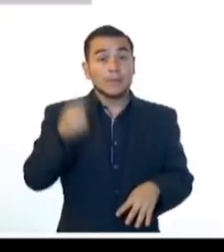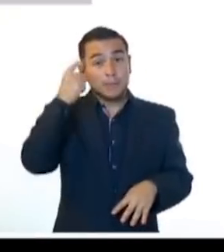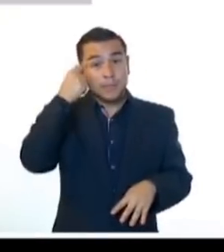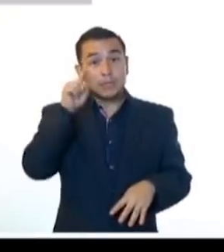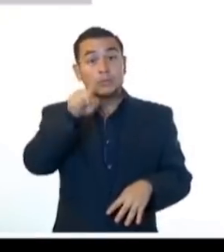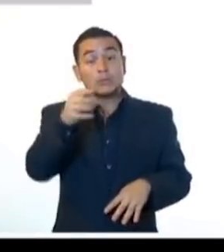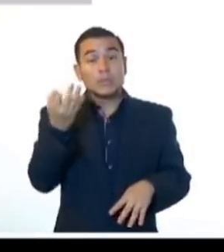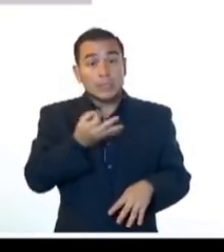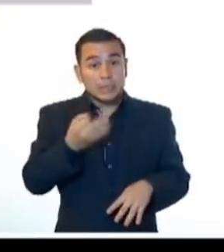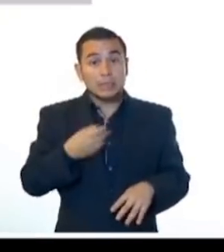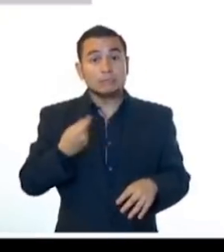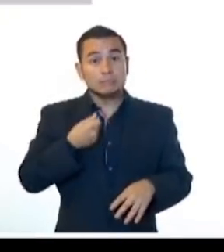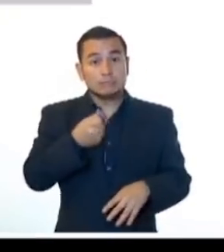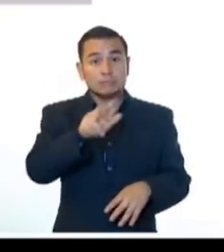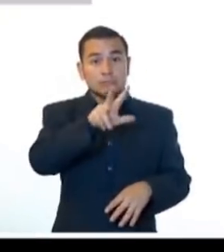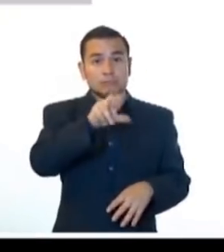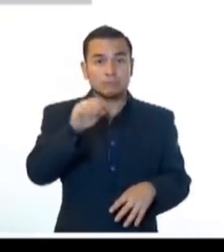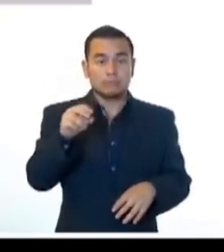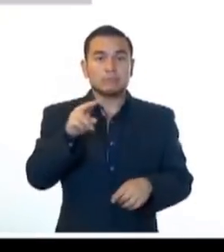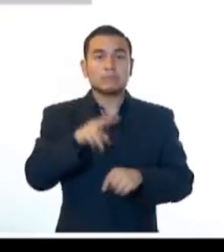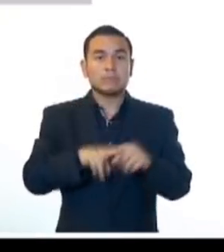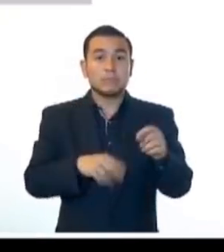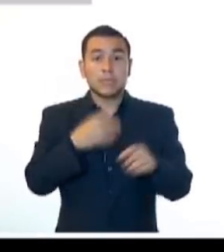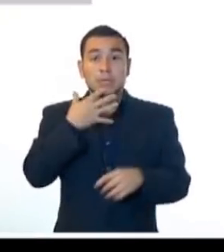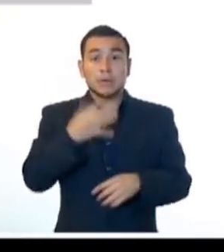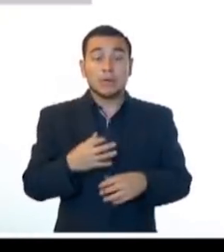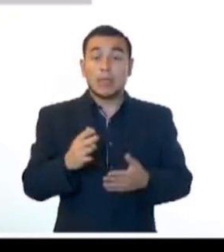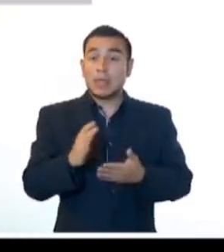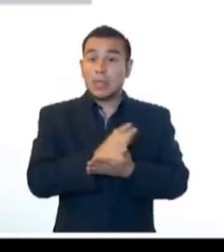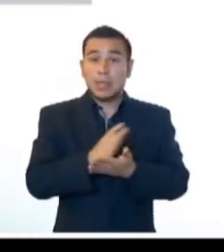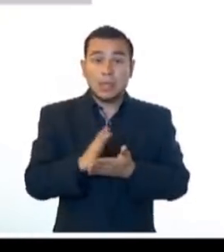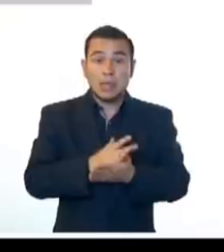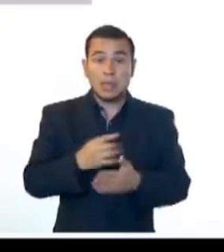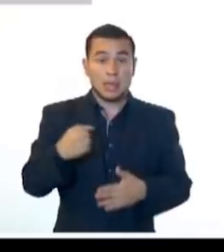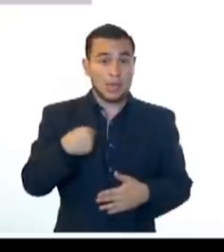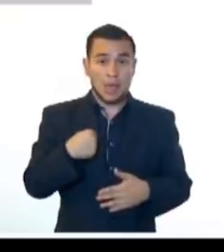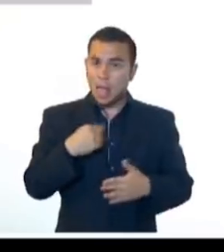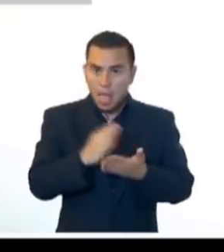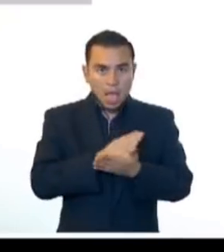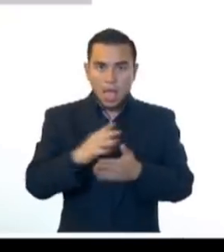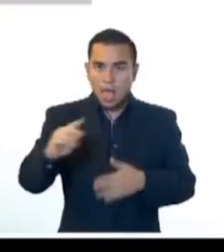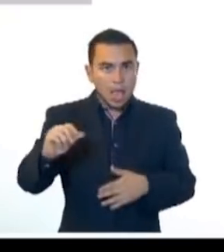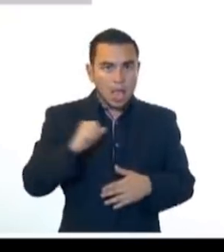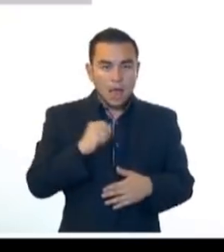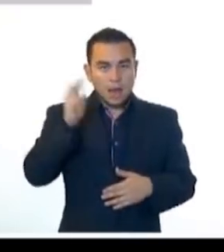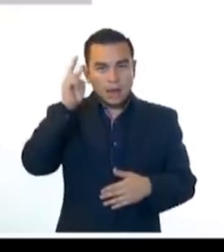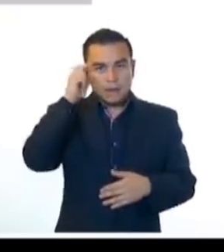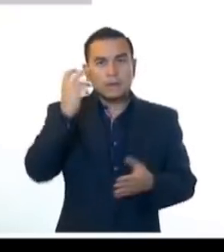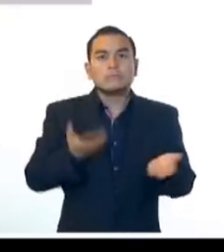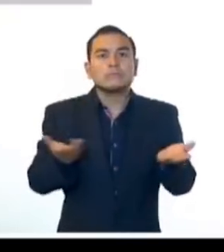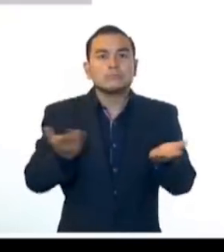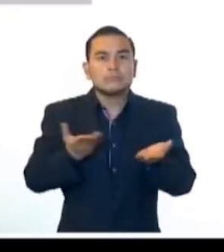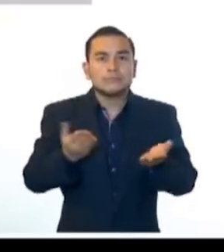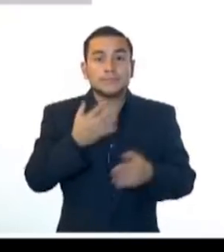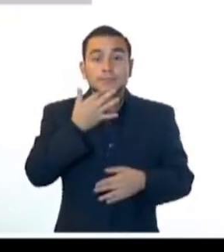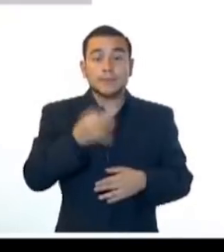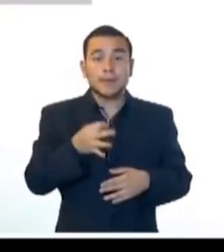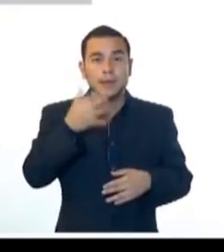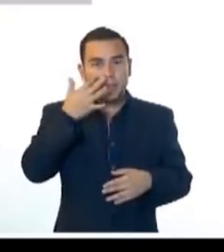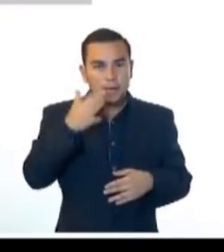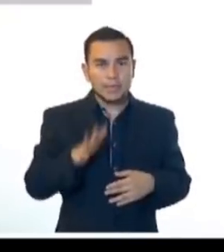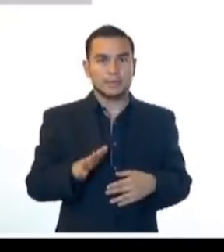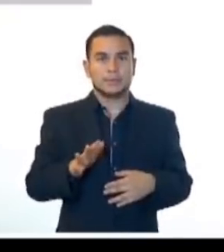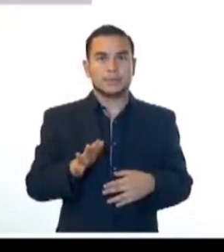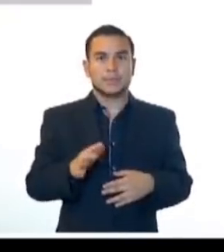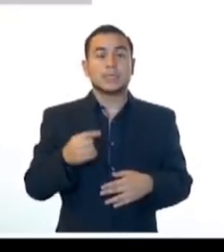beneficio, porque también pasa que ya probé los 5 DUI de mi vivienda, ninguno sale, pero hombre, es que yo no soy elegible para el beneficio. Pero si sale,